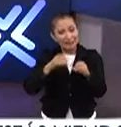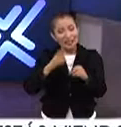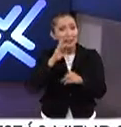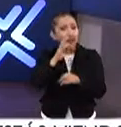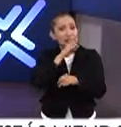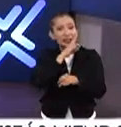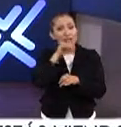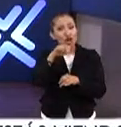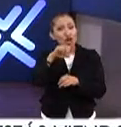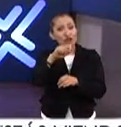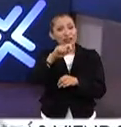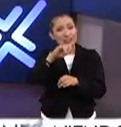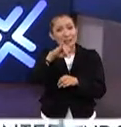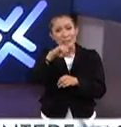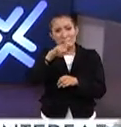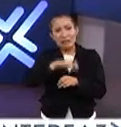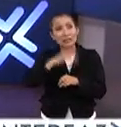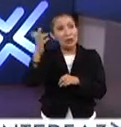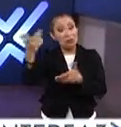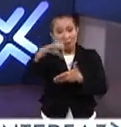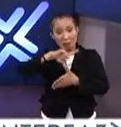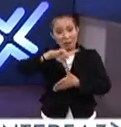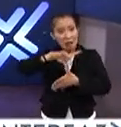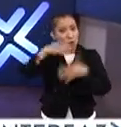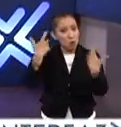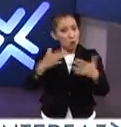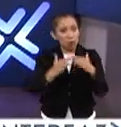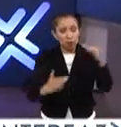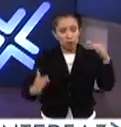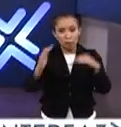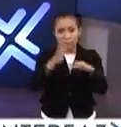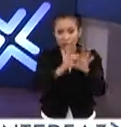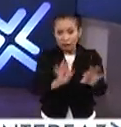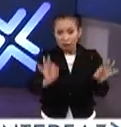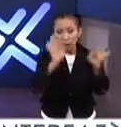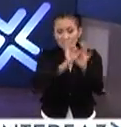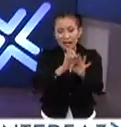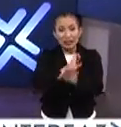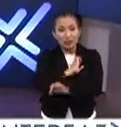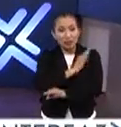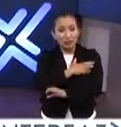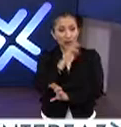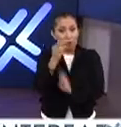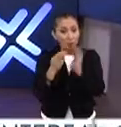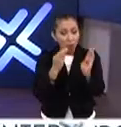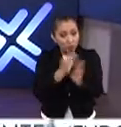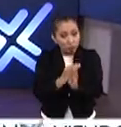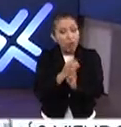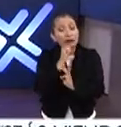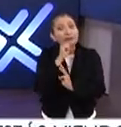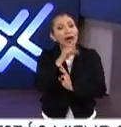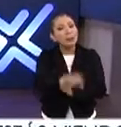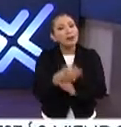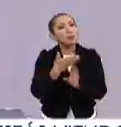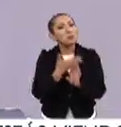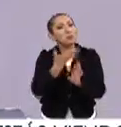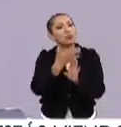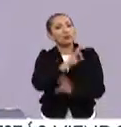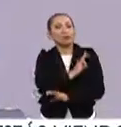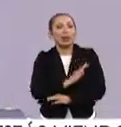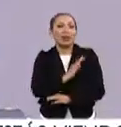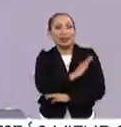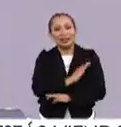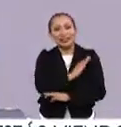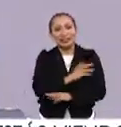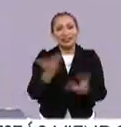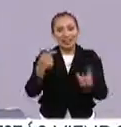mexicano, Notimex, que es la más importante de América Latina, una de las más importantes en español en el mundo, y estamos muy felices